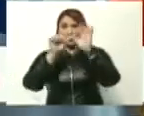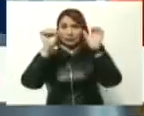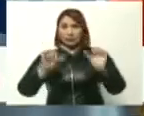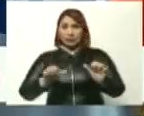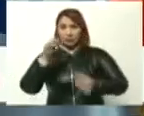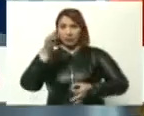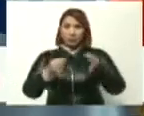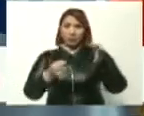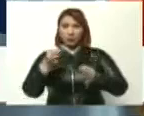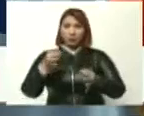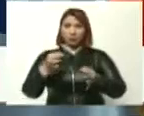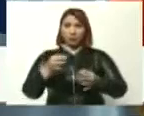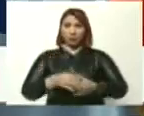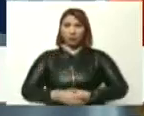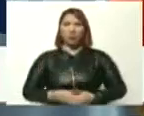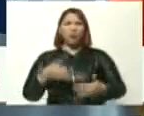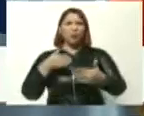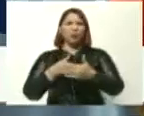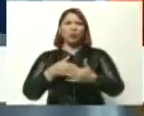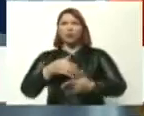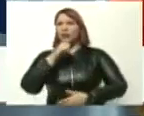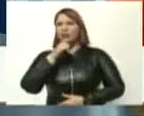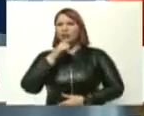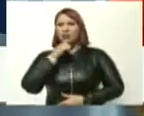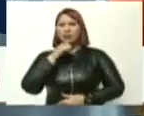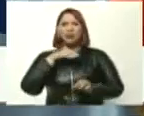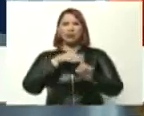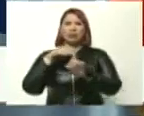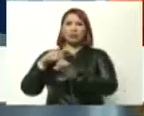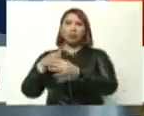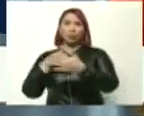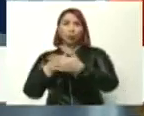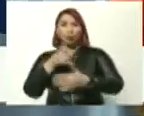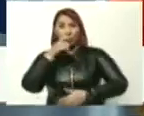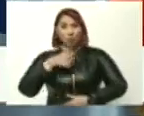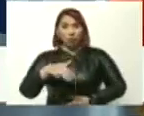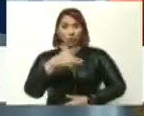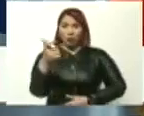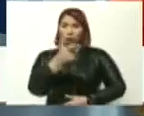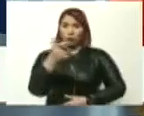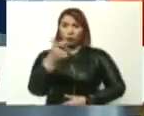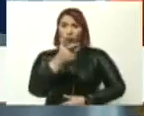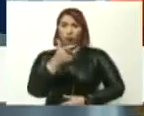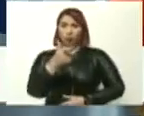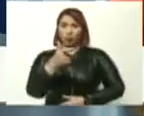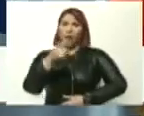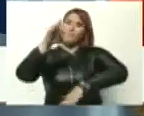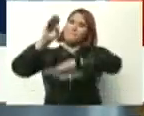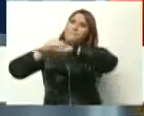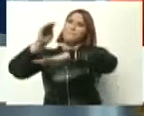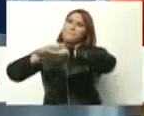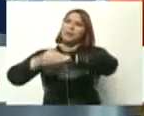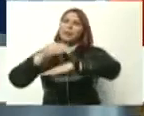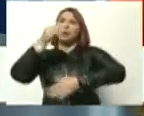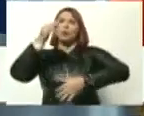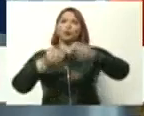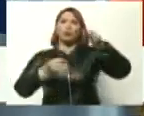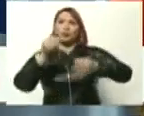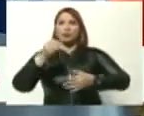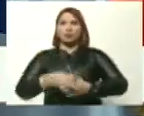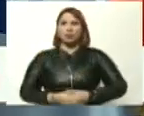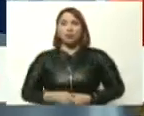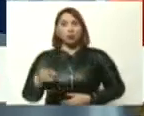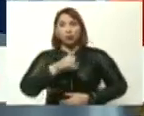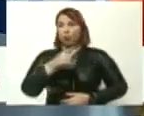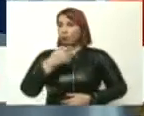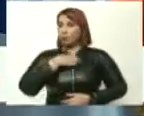¿contra quién se atenta? Contra el pueblo, contra el que busca y clama justicia. Y no puede